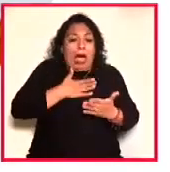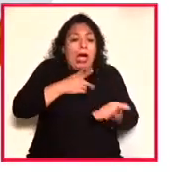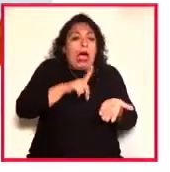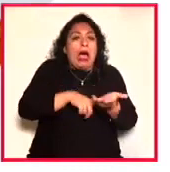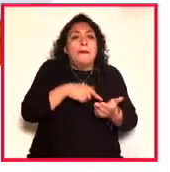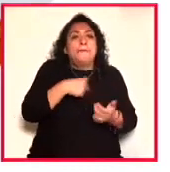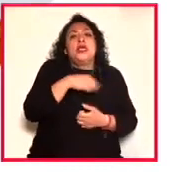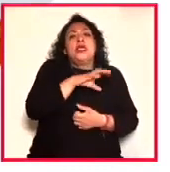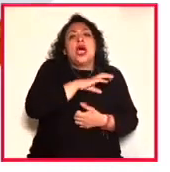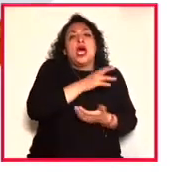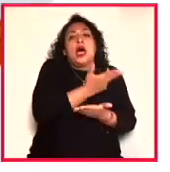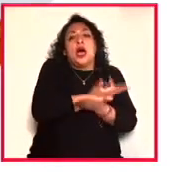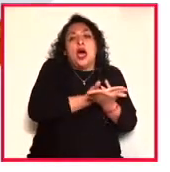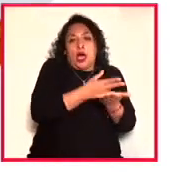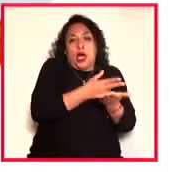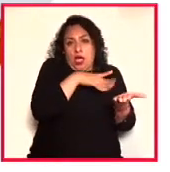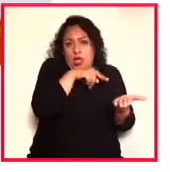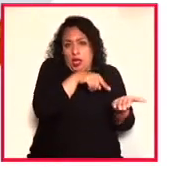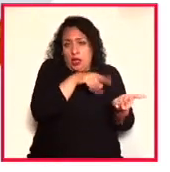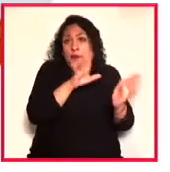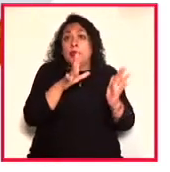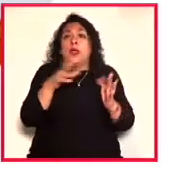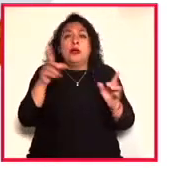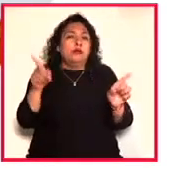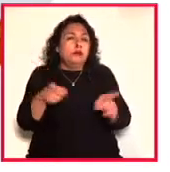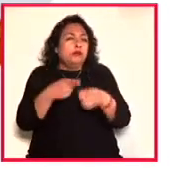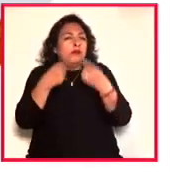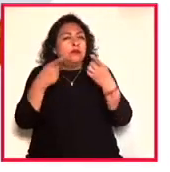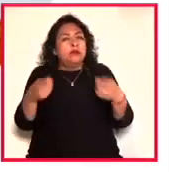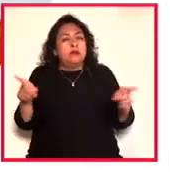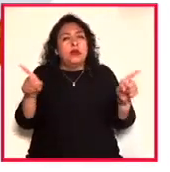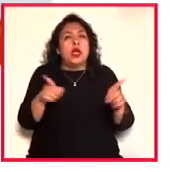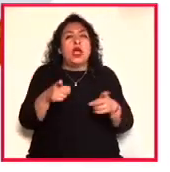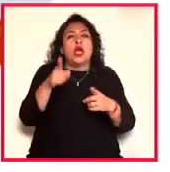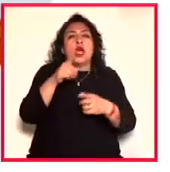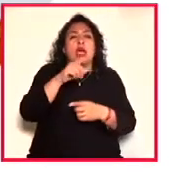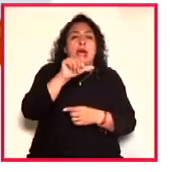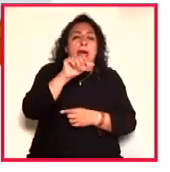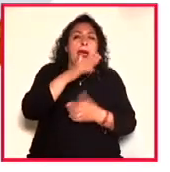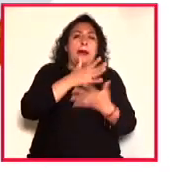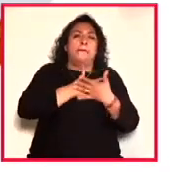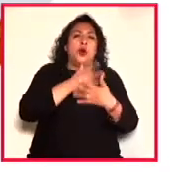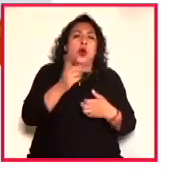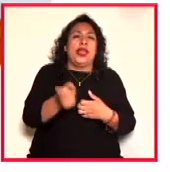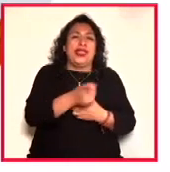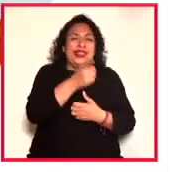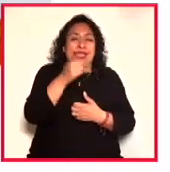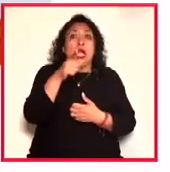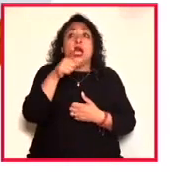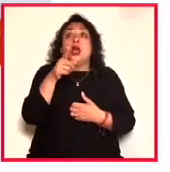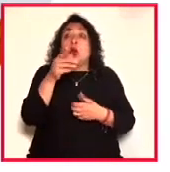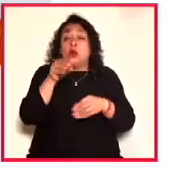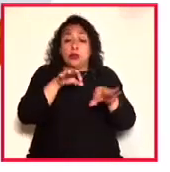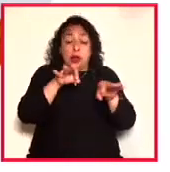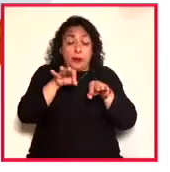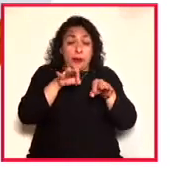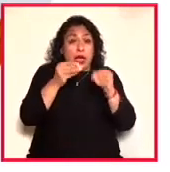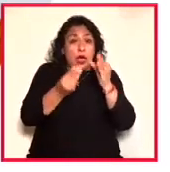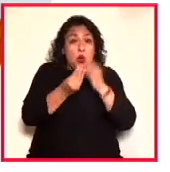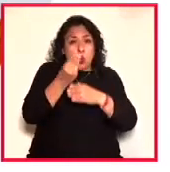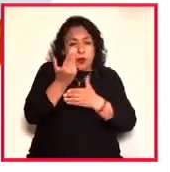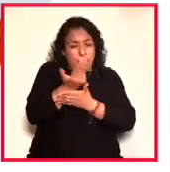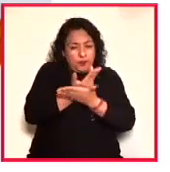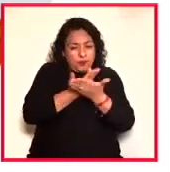así decirlo. A ritmo de Amor Eterno de Juan Gabriel, Nieves Torralba trabaja ya una nueva serie donde explorará las